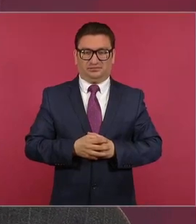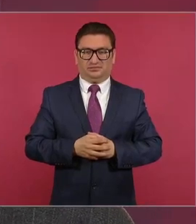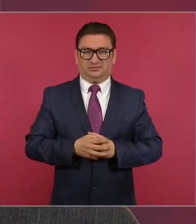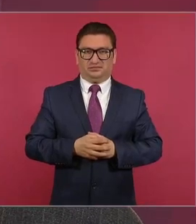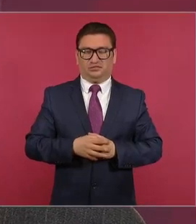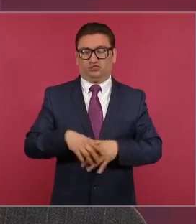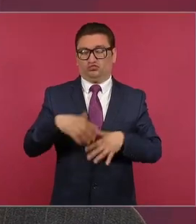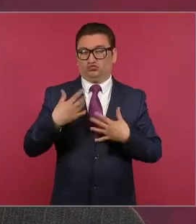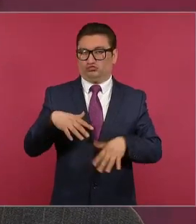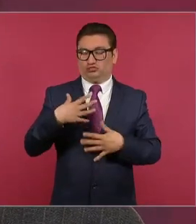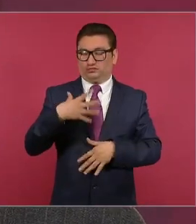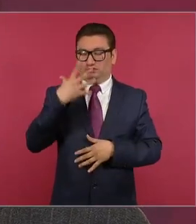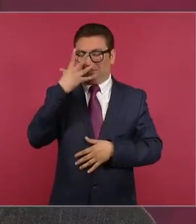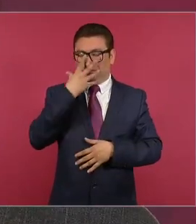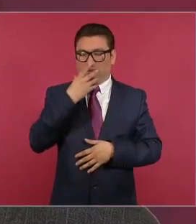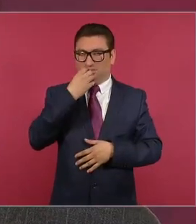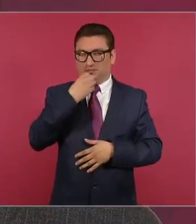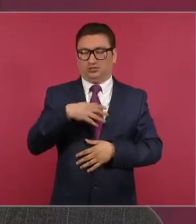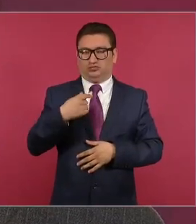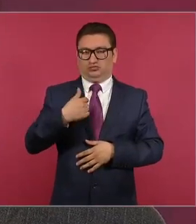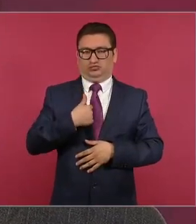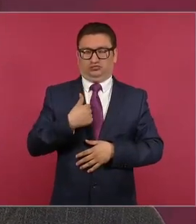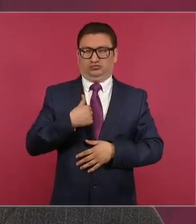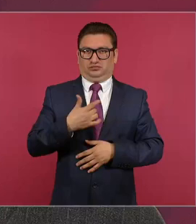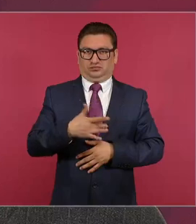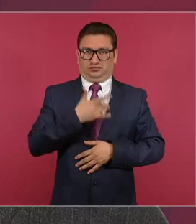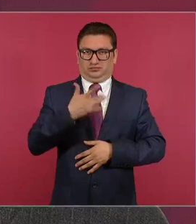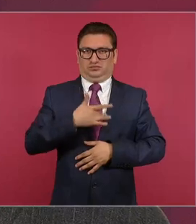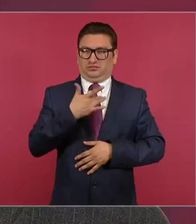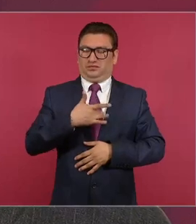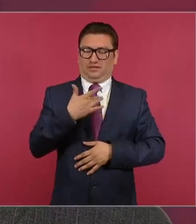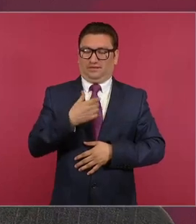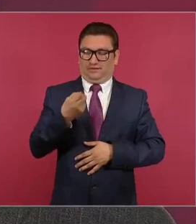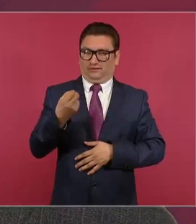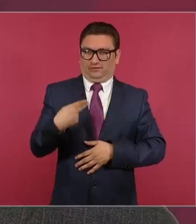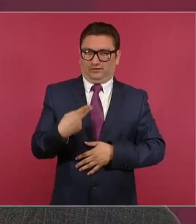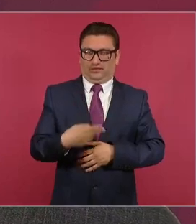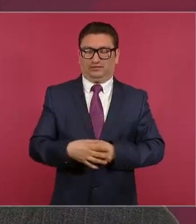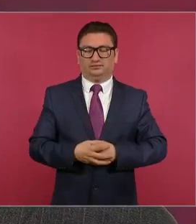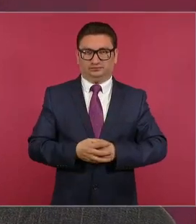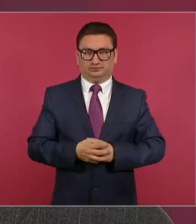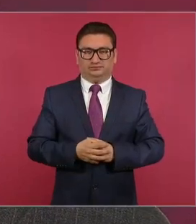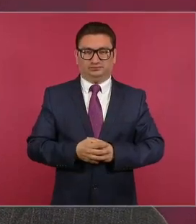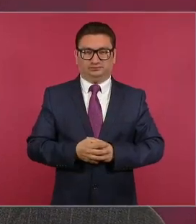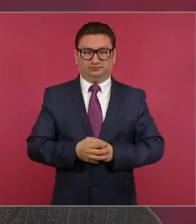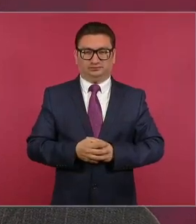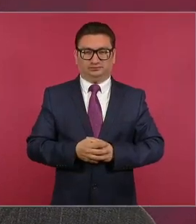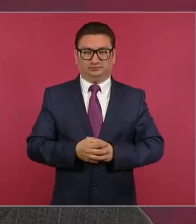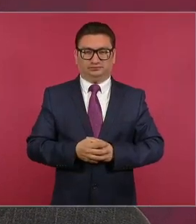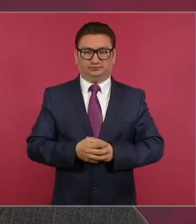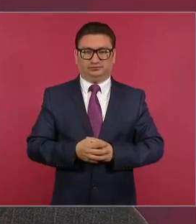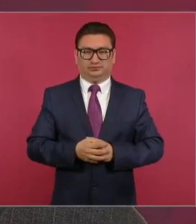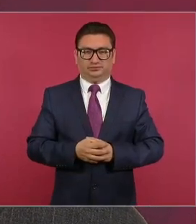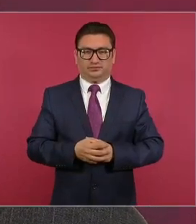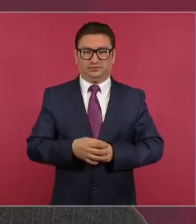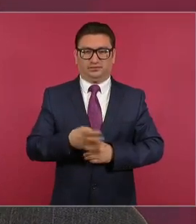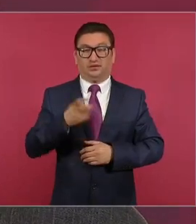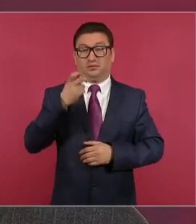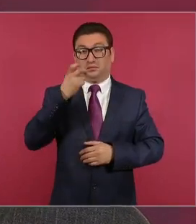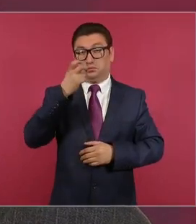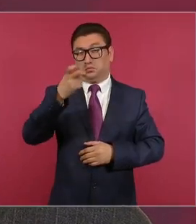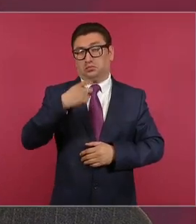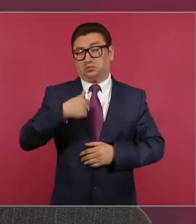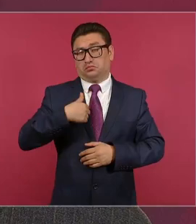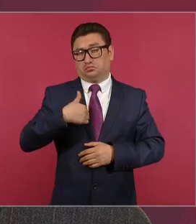excepcional. Soy un afortunado por eso. Y por eso me la pasé muy